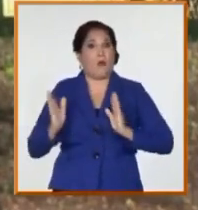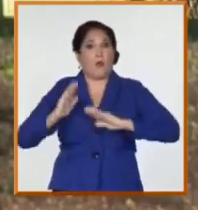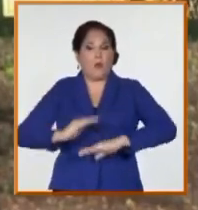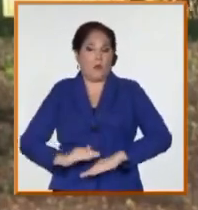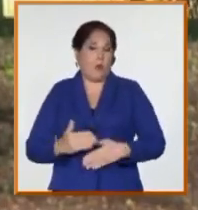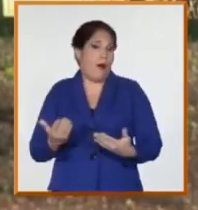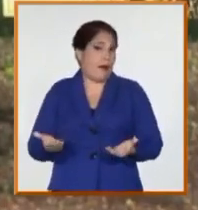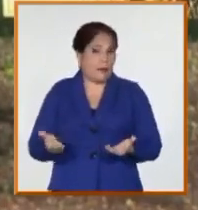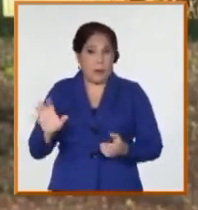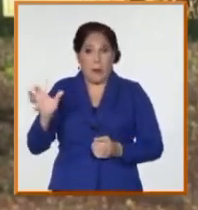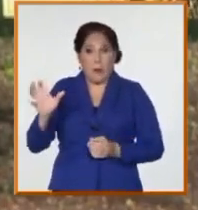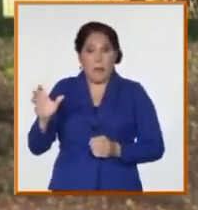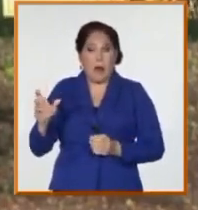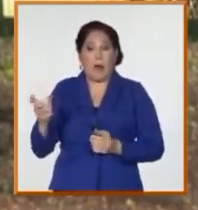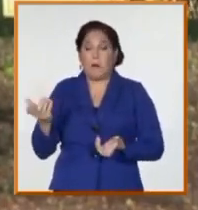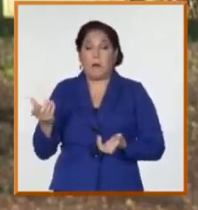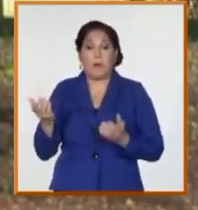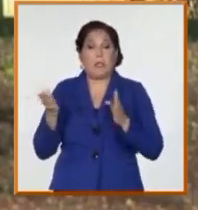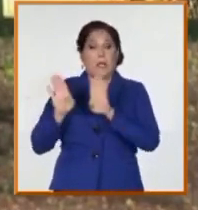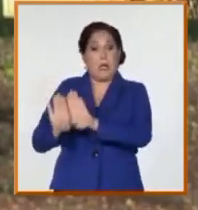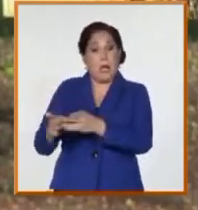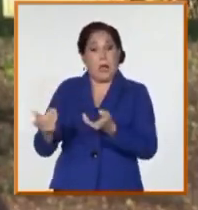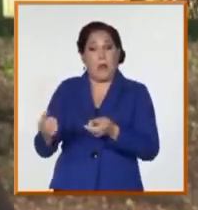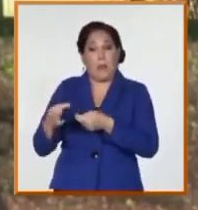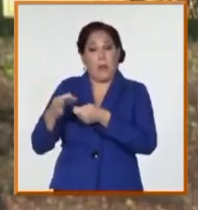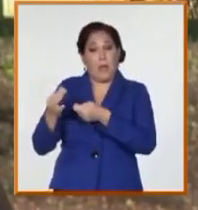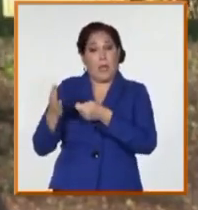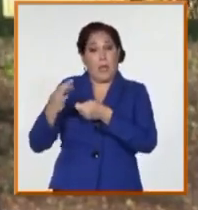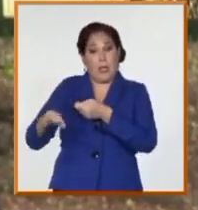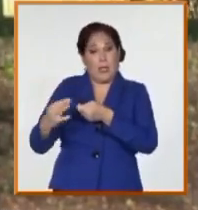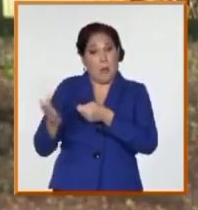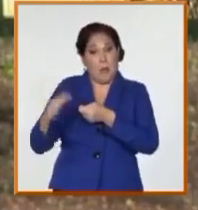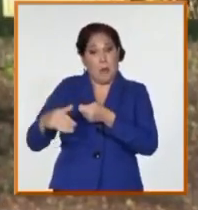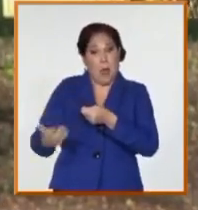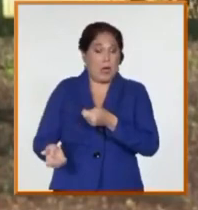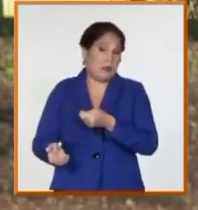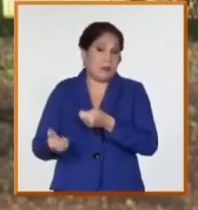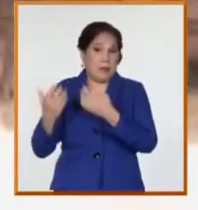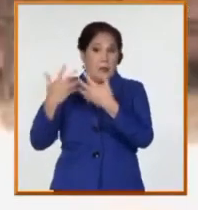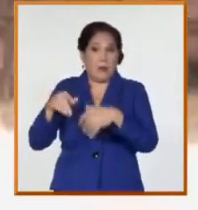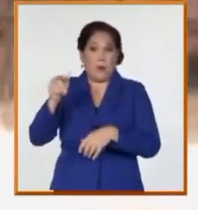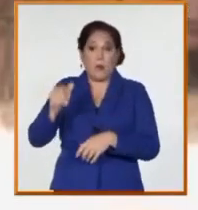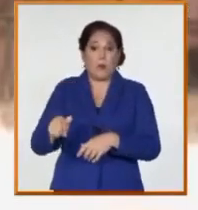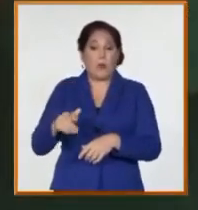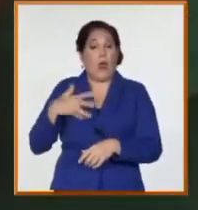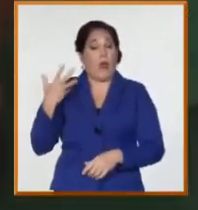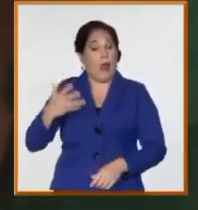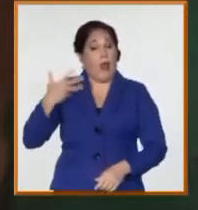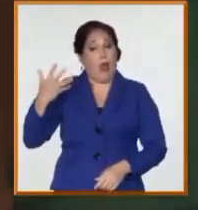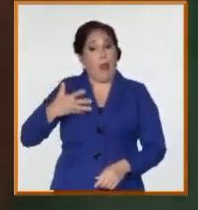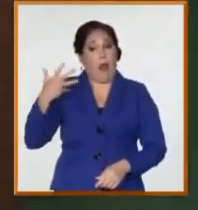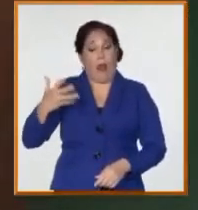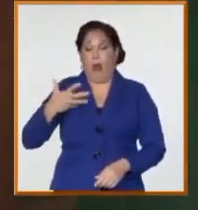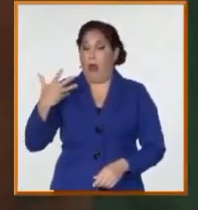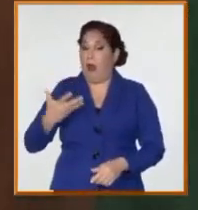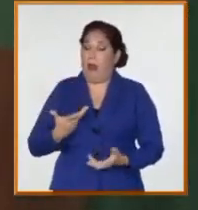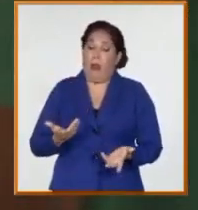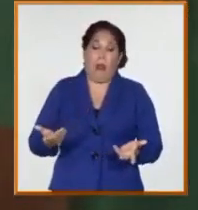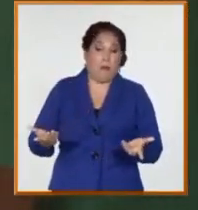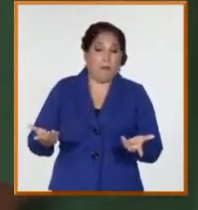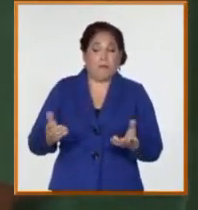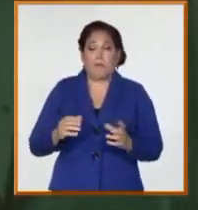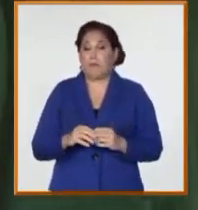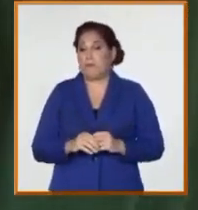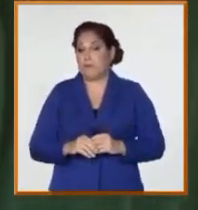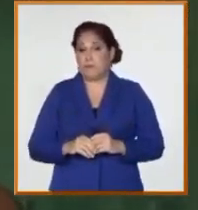los bancos muchas veces no tienen efectivo y entonces los productores se nos quejan por esa parte es muy bueno pero en